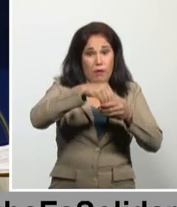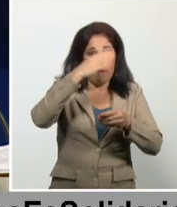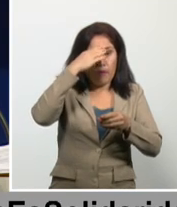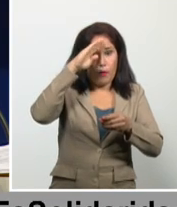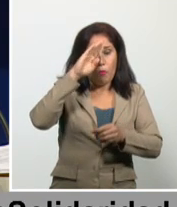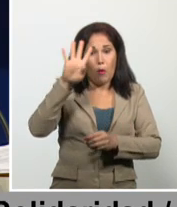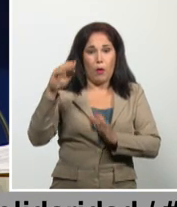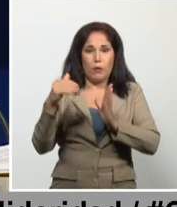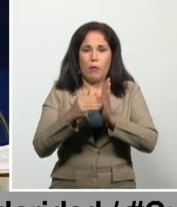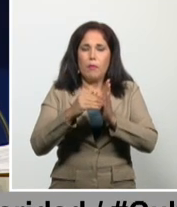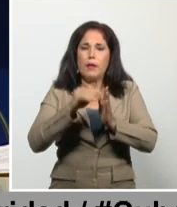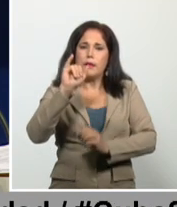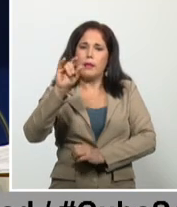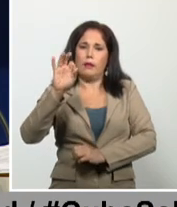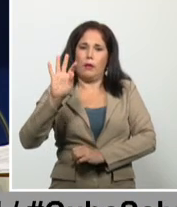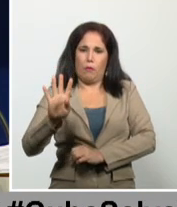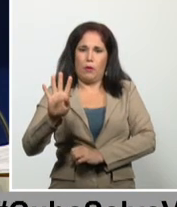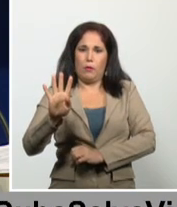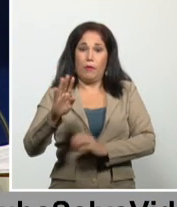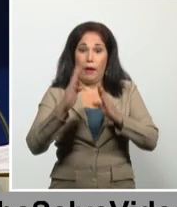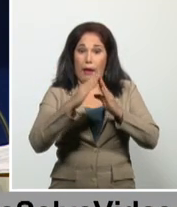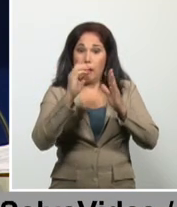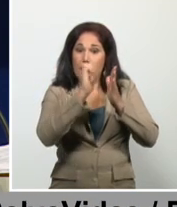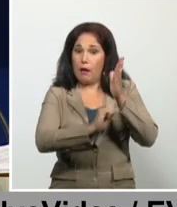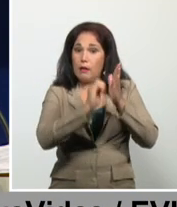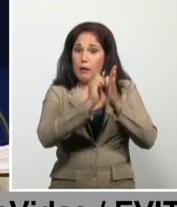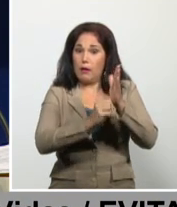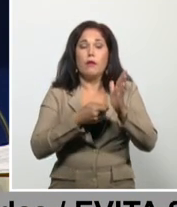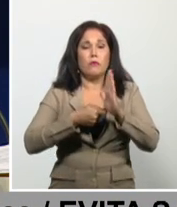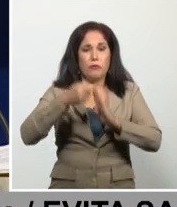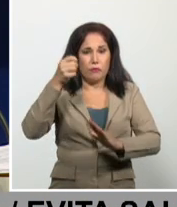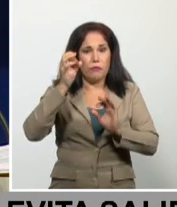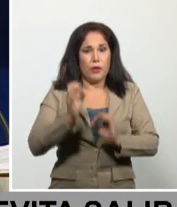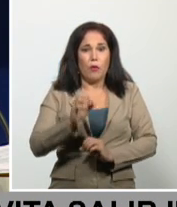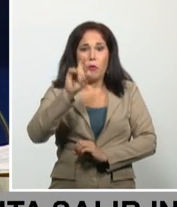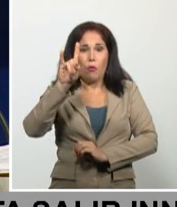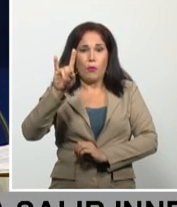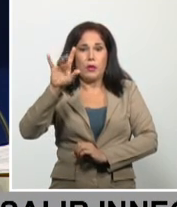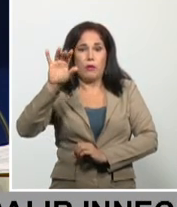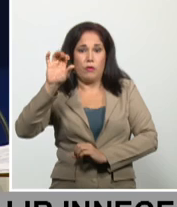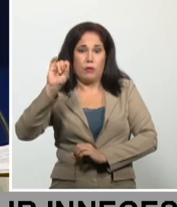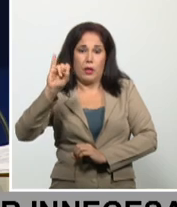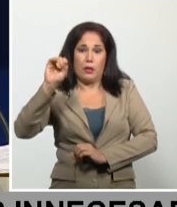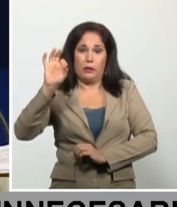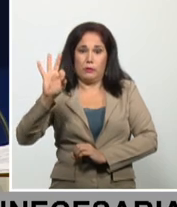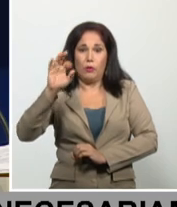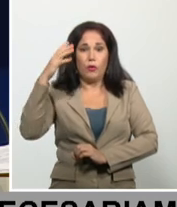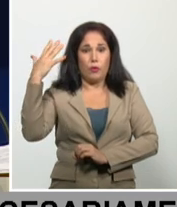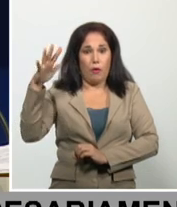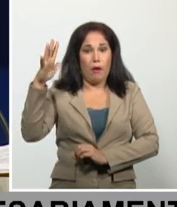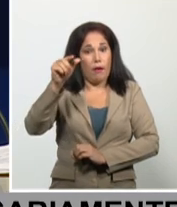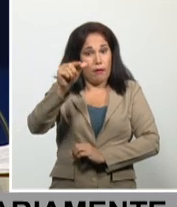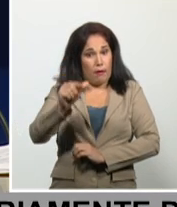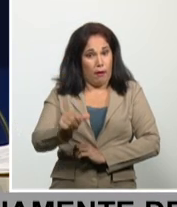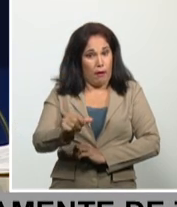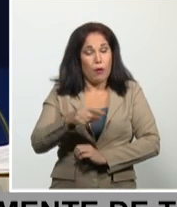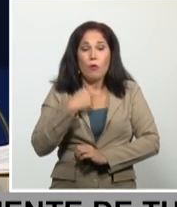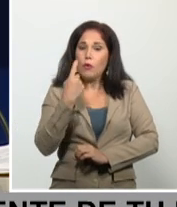7.064. En casas de arrendamiento se mantienen 968 extranjeros y, como ya hemos